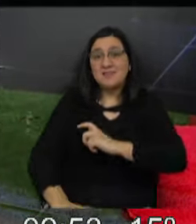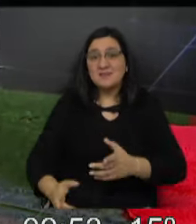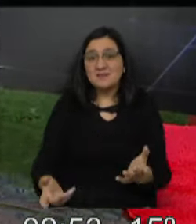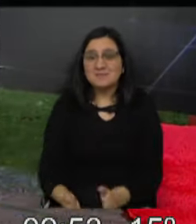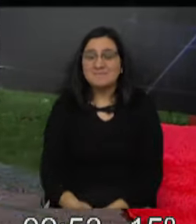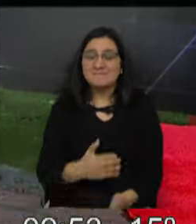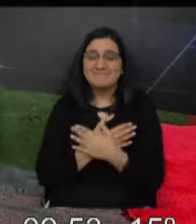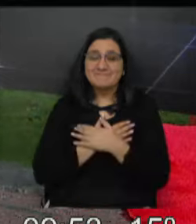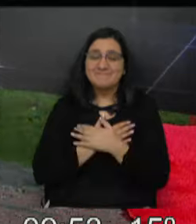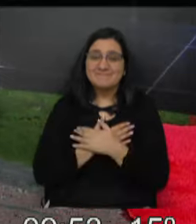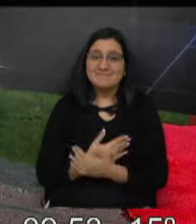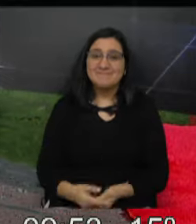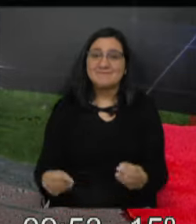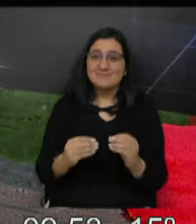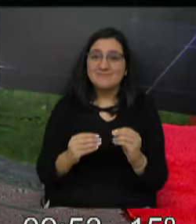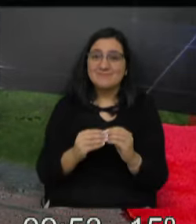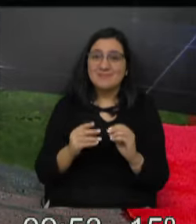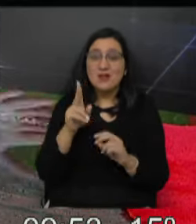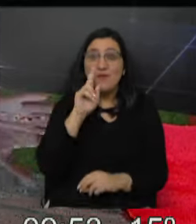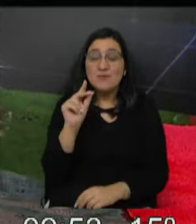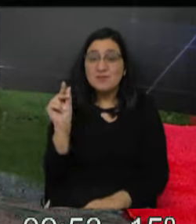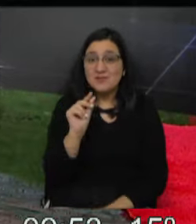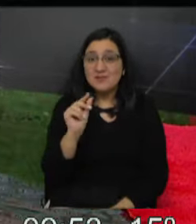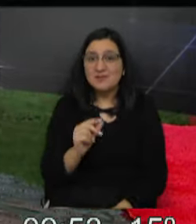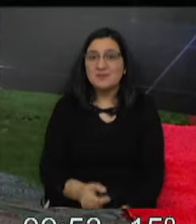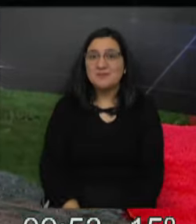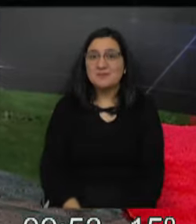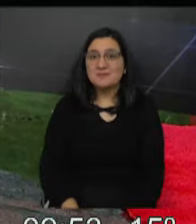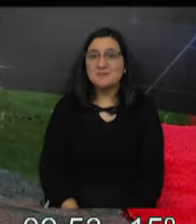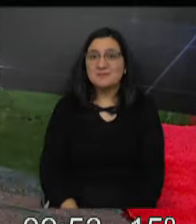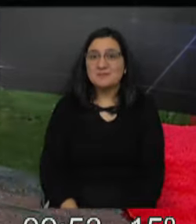Los quiero mucho, compañeros. Los quiero mucho y los veo en un ratito. Los veo en un ratito.